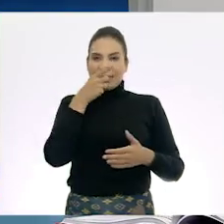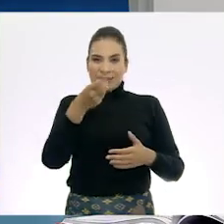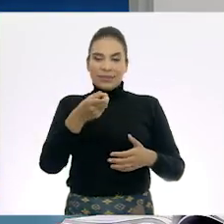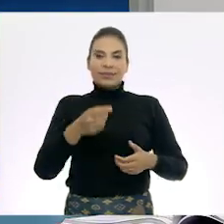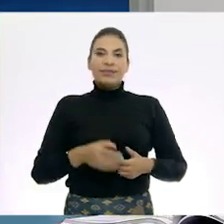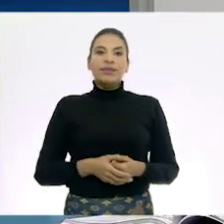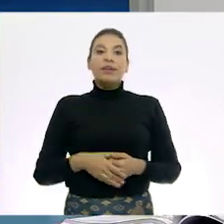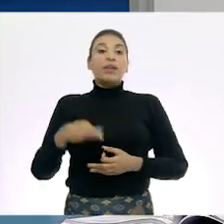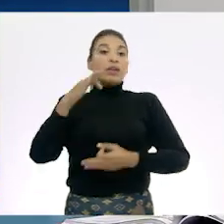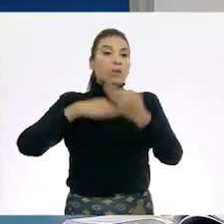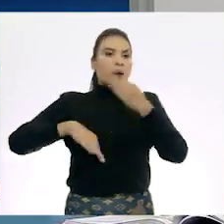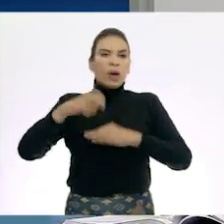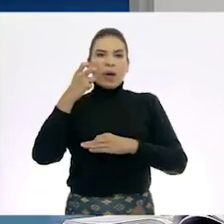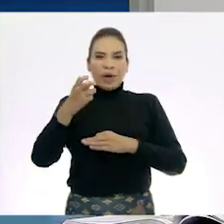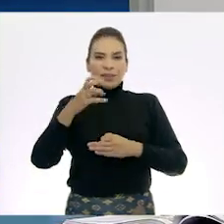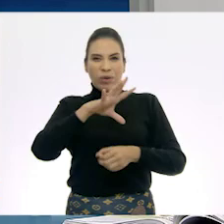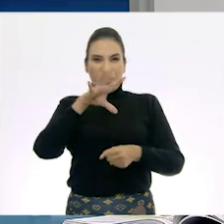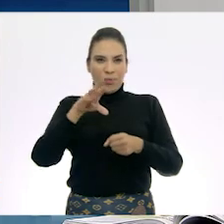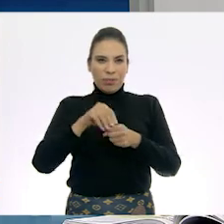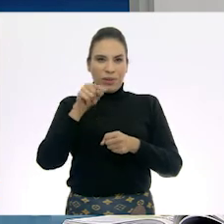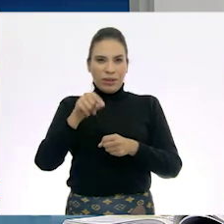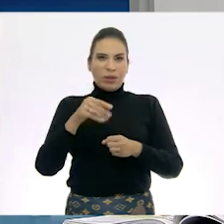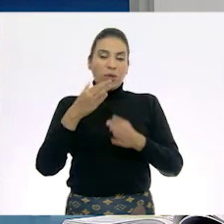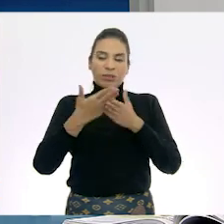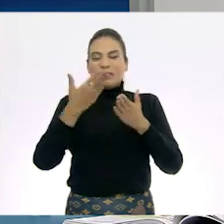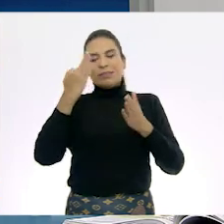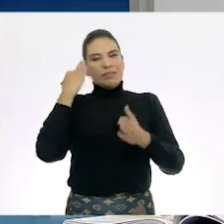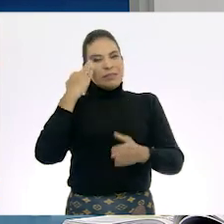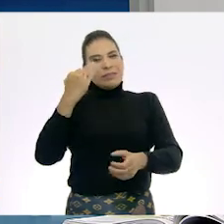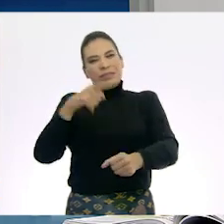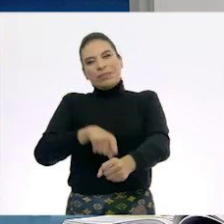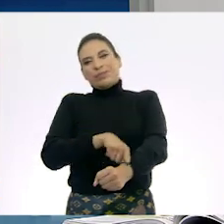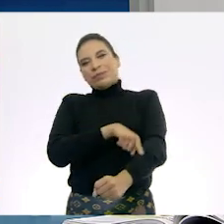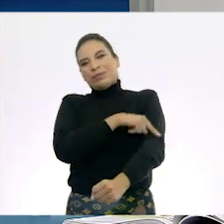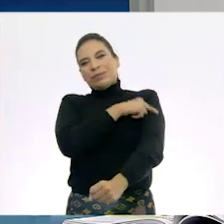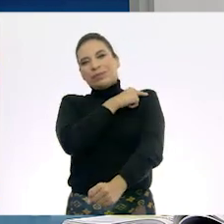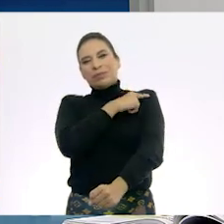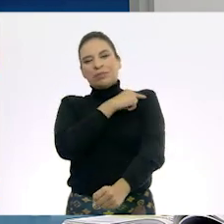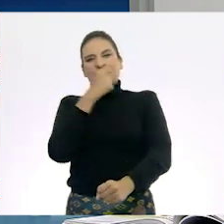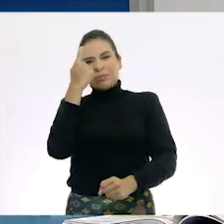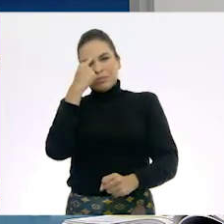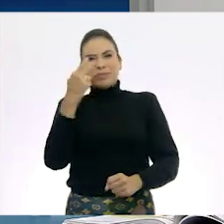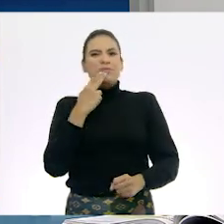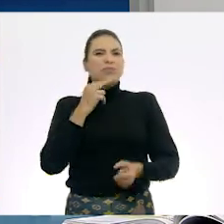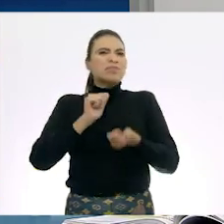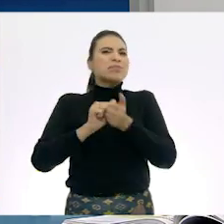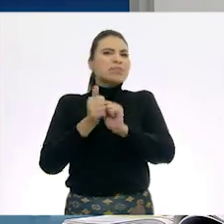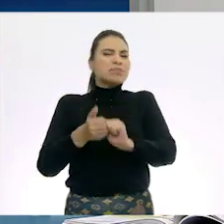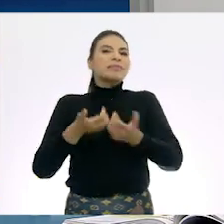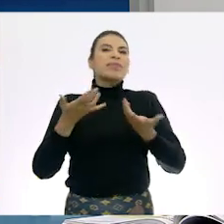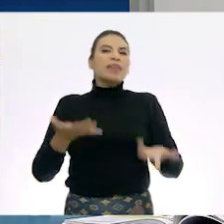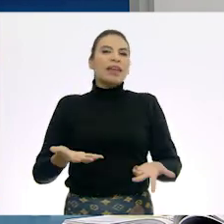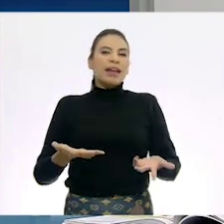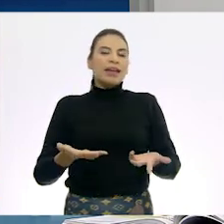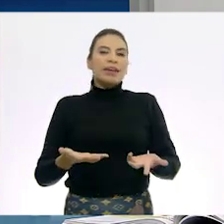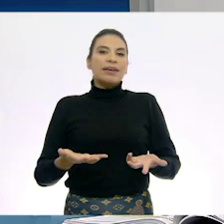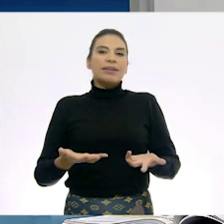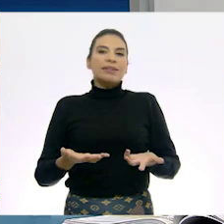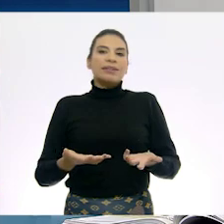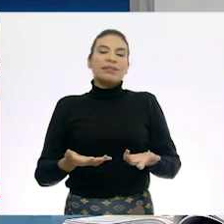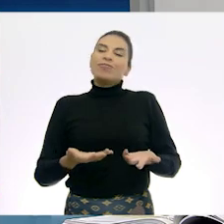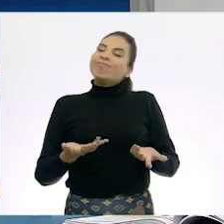anteriormente, todo esto, todo este proceso que es tan largo, pues va también a generar